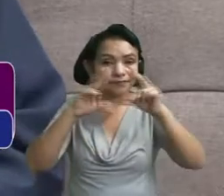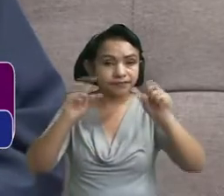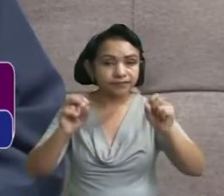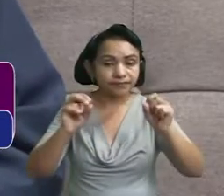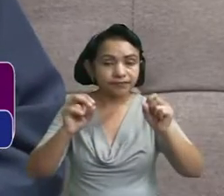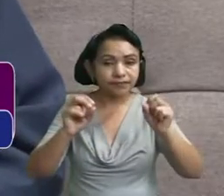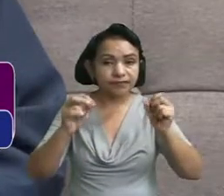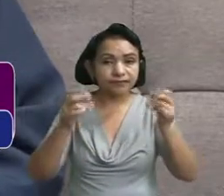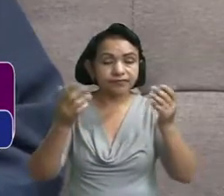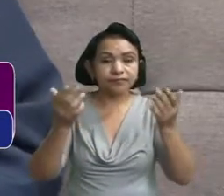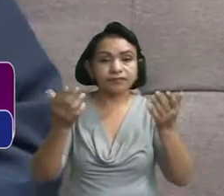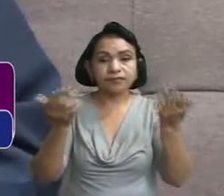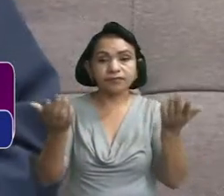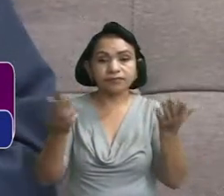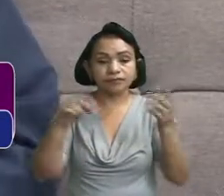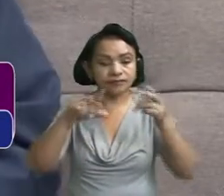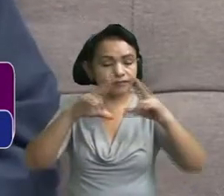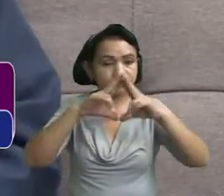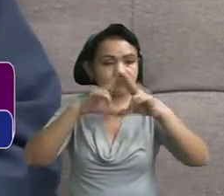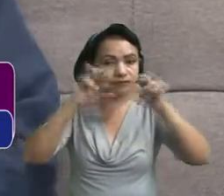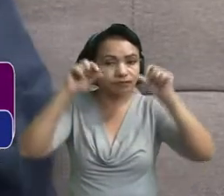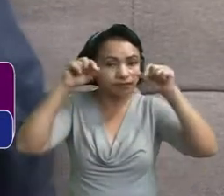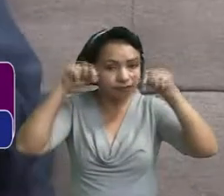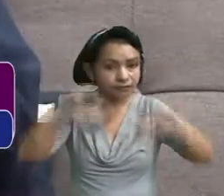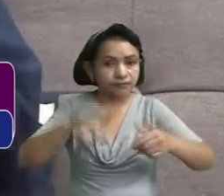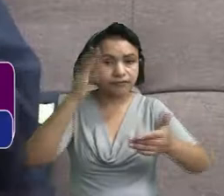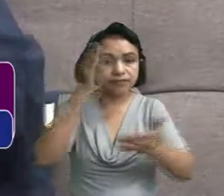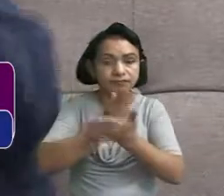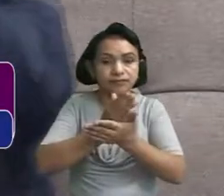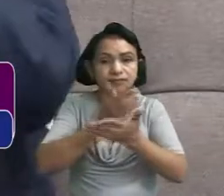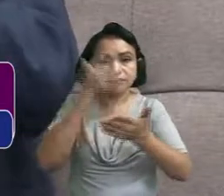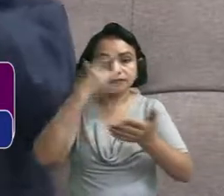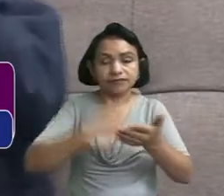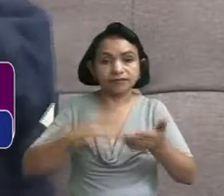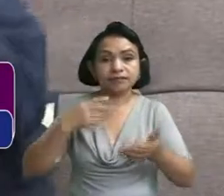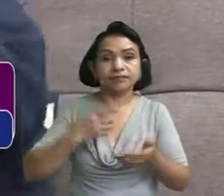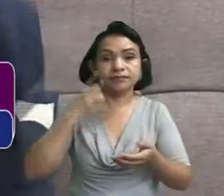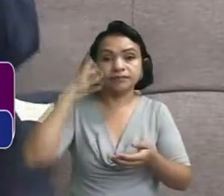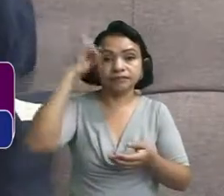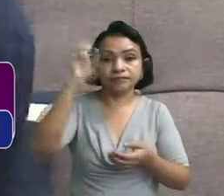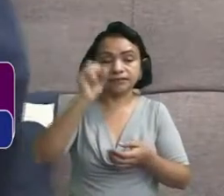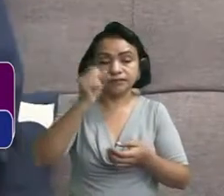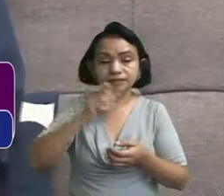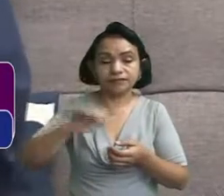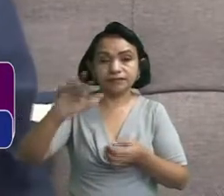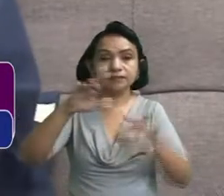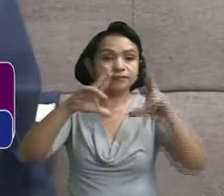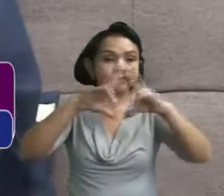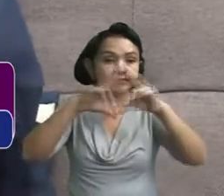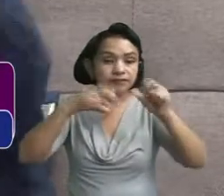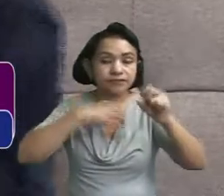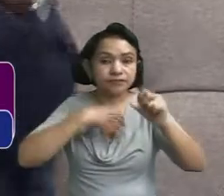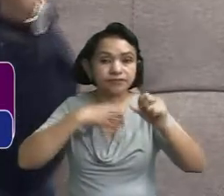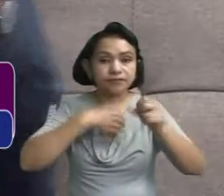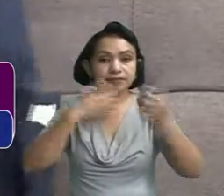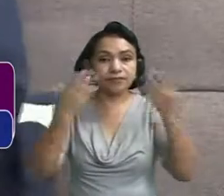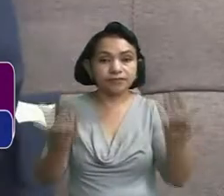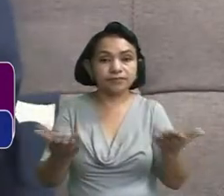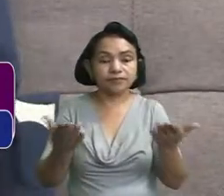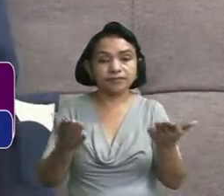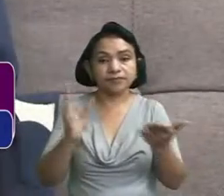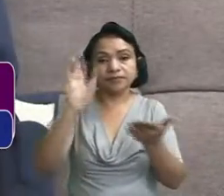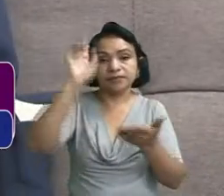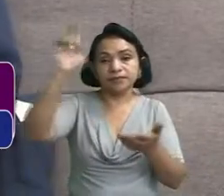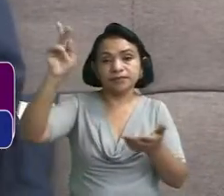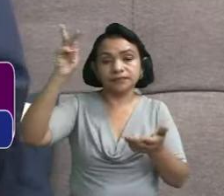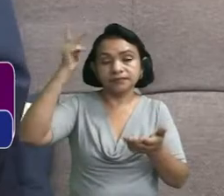que las decisiones en Nicaragua las tomamos los nicaragüenses. Exacto. Y la responsabilidad del desarrollo social y nacional nos corresponde a los nicaragüenses. Y de ahí entonces la